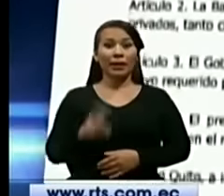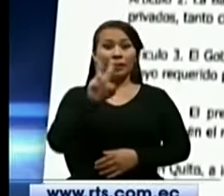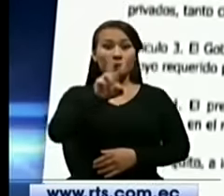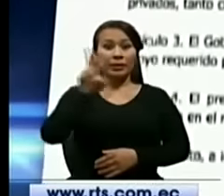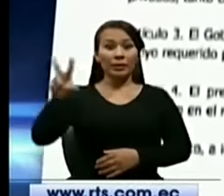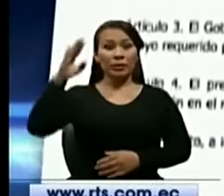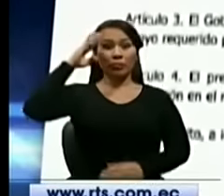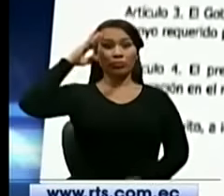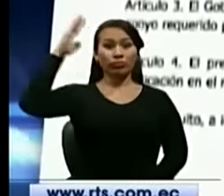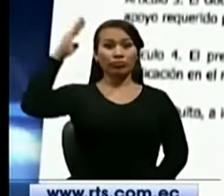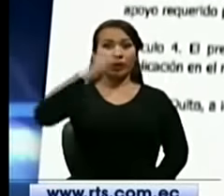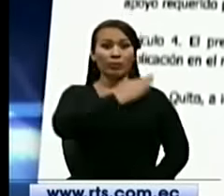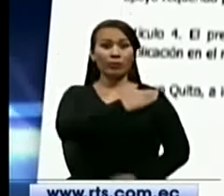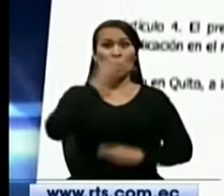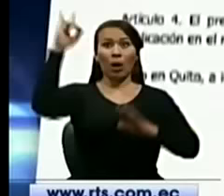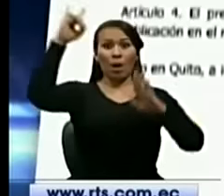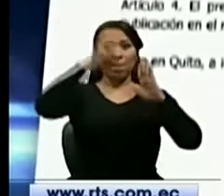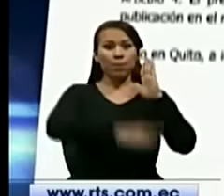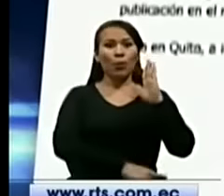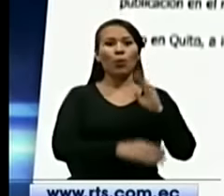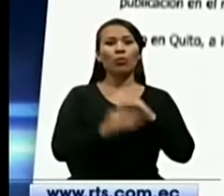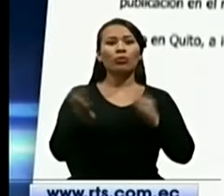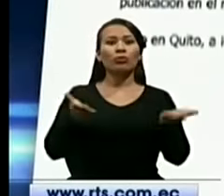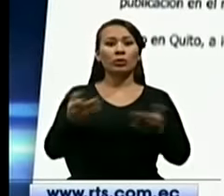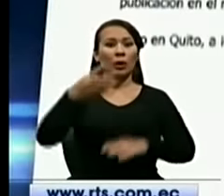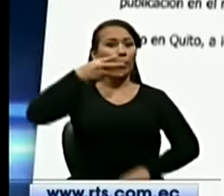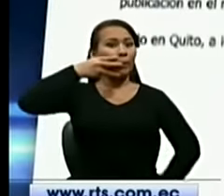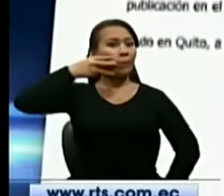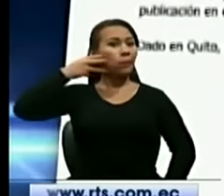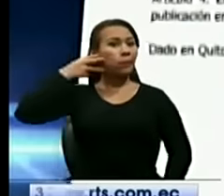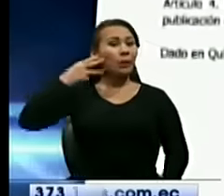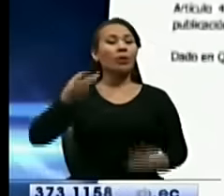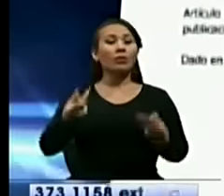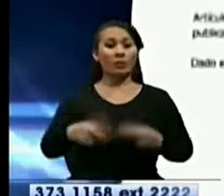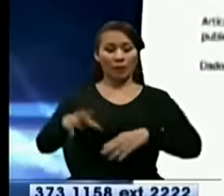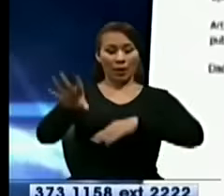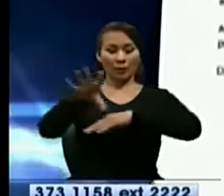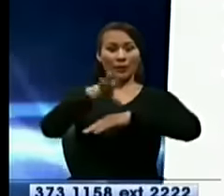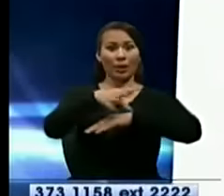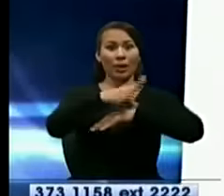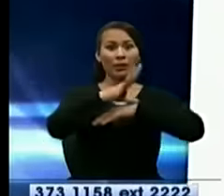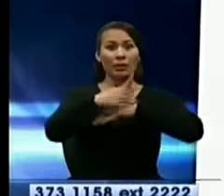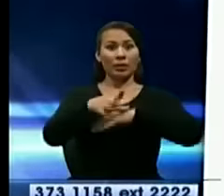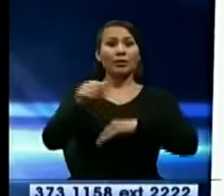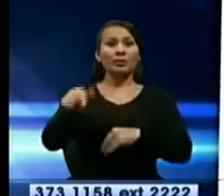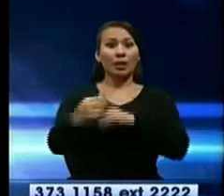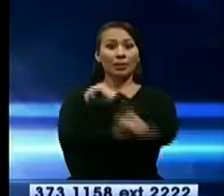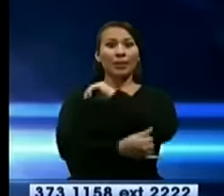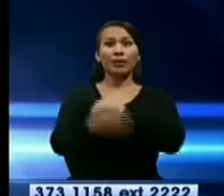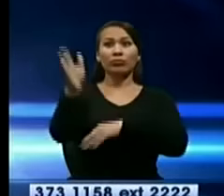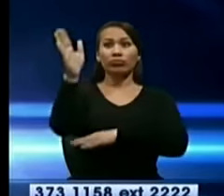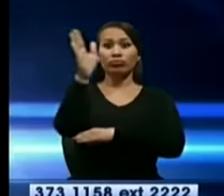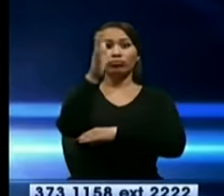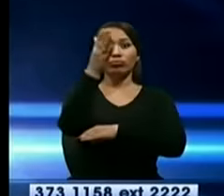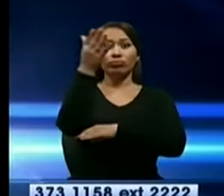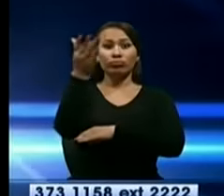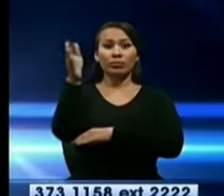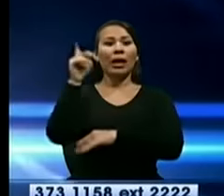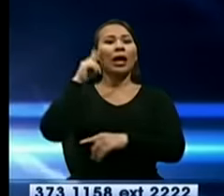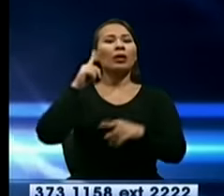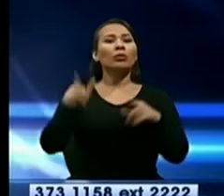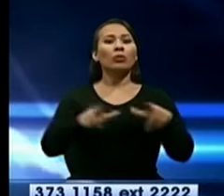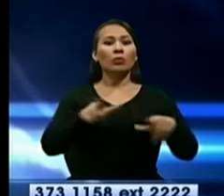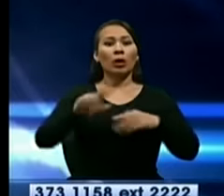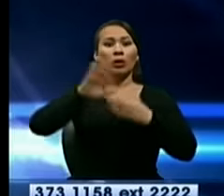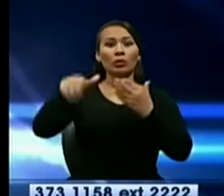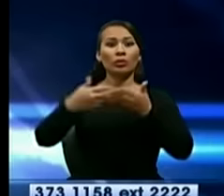22 militares de élite en la Amazonía ecuatoriana. Además que la bandera del país permanecerá izada a media asta en todos